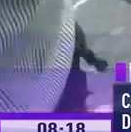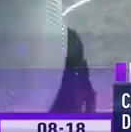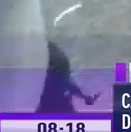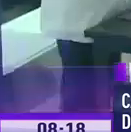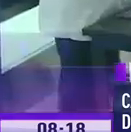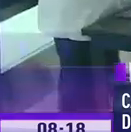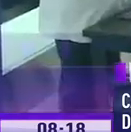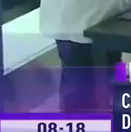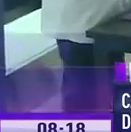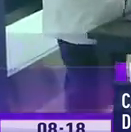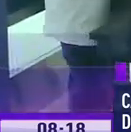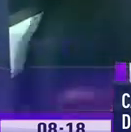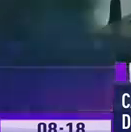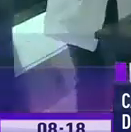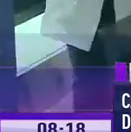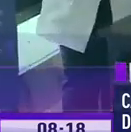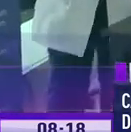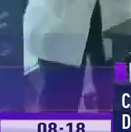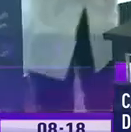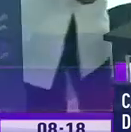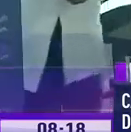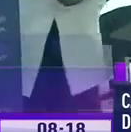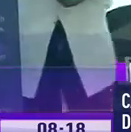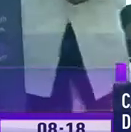comunidad. Son las 8 y 18 de la mañana.